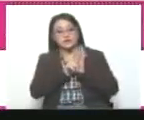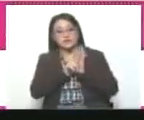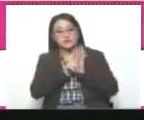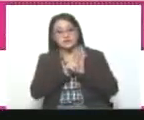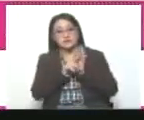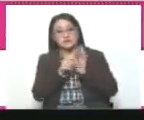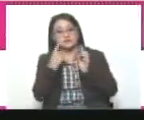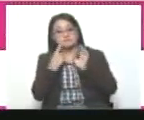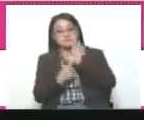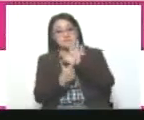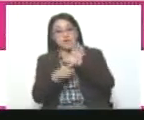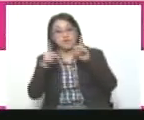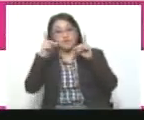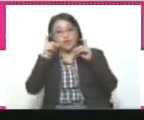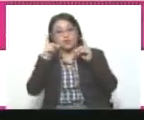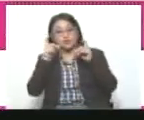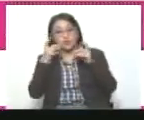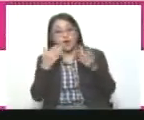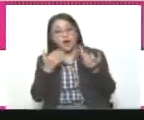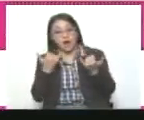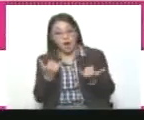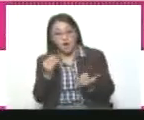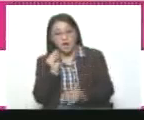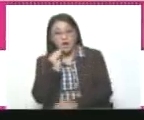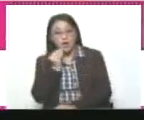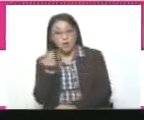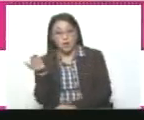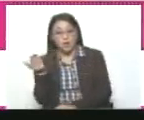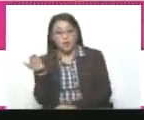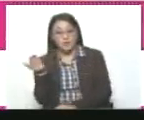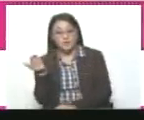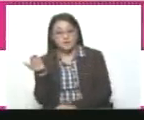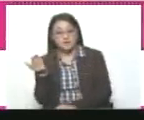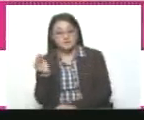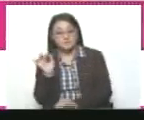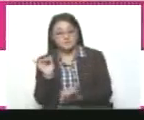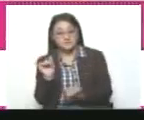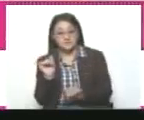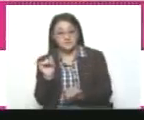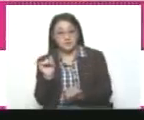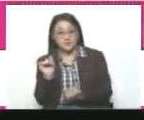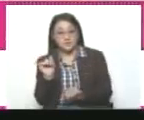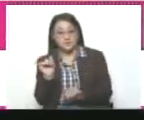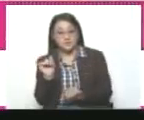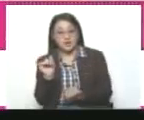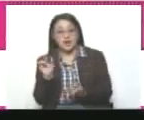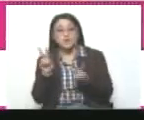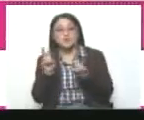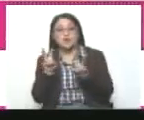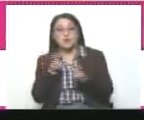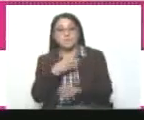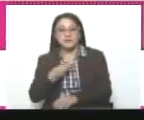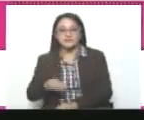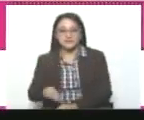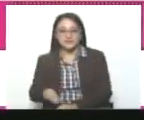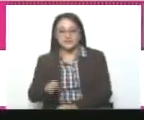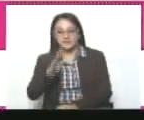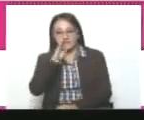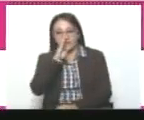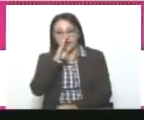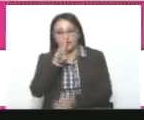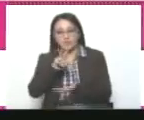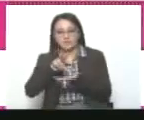la foto, mira, ahora este muchacho, Sergio Lotartaro, es el nuevo presidente